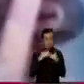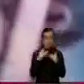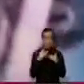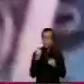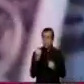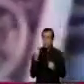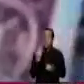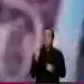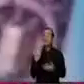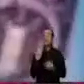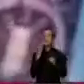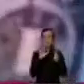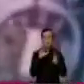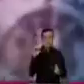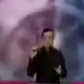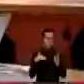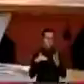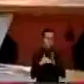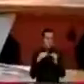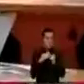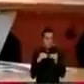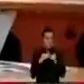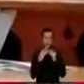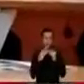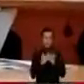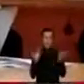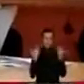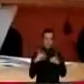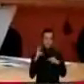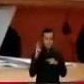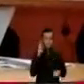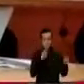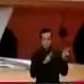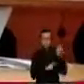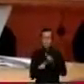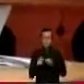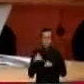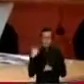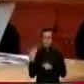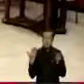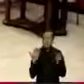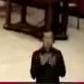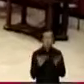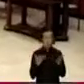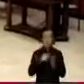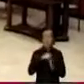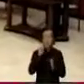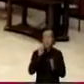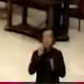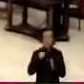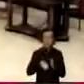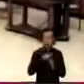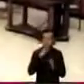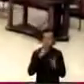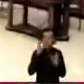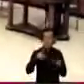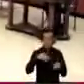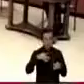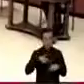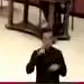valor debió ser de 700 mil dólares. Tras escuchar los argumentos de las partes procesales, la jueza Daniela Camacho acogió el pedido